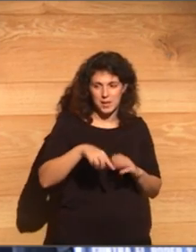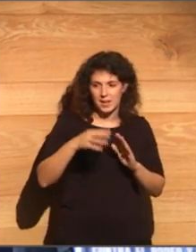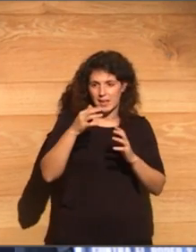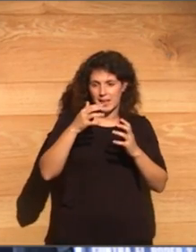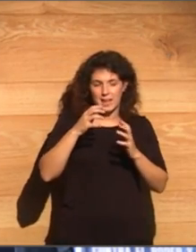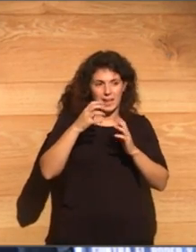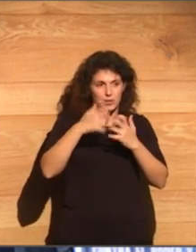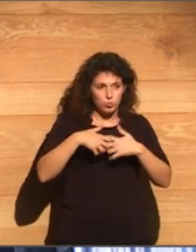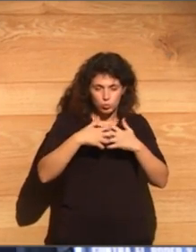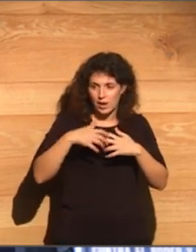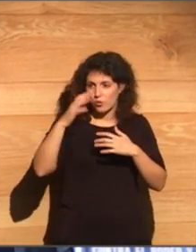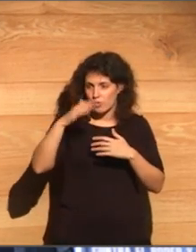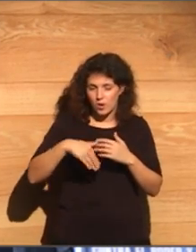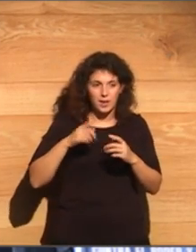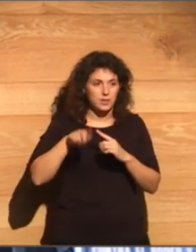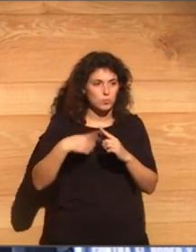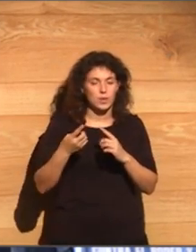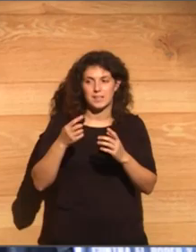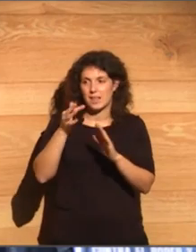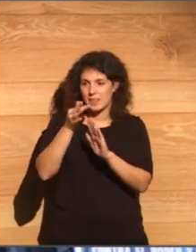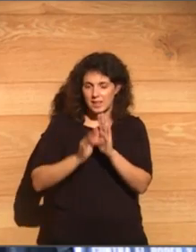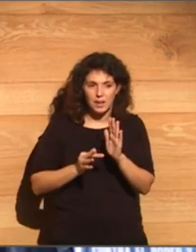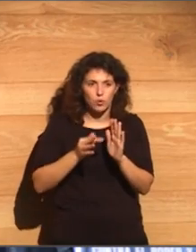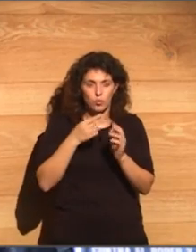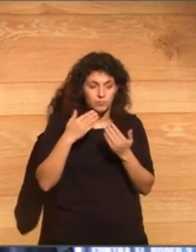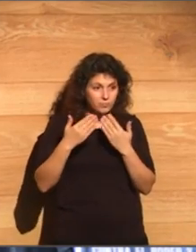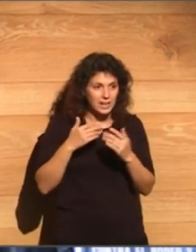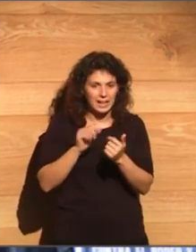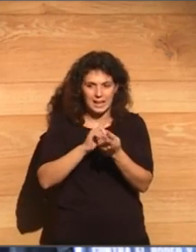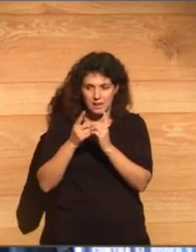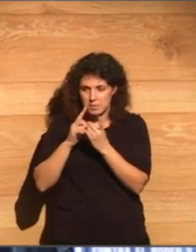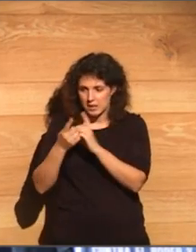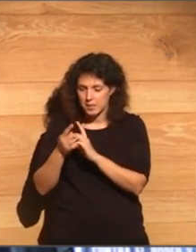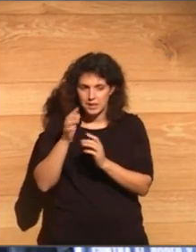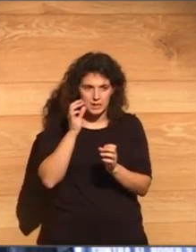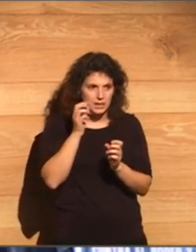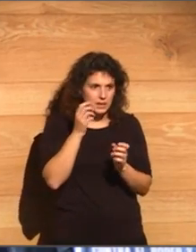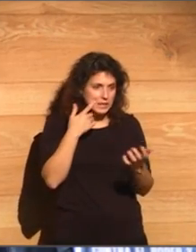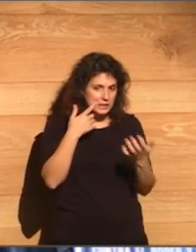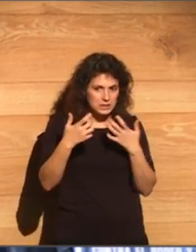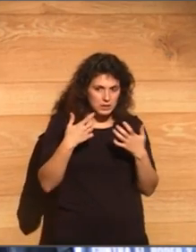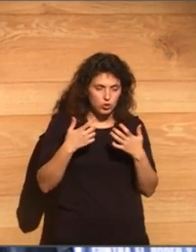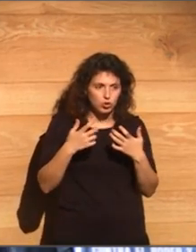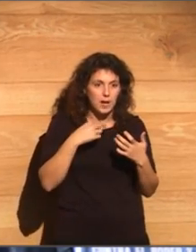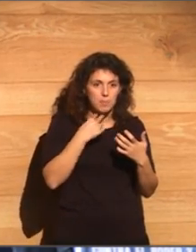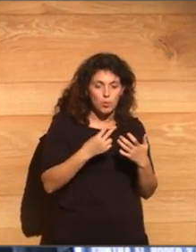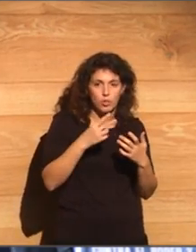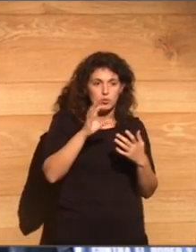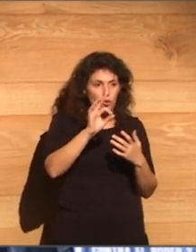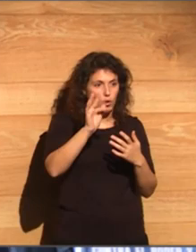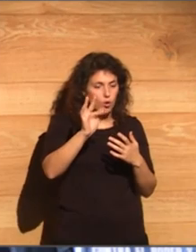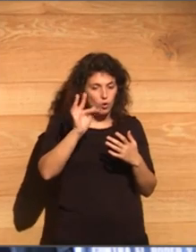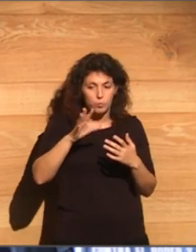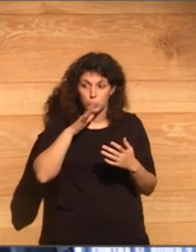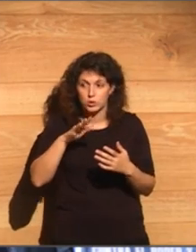diálogo, pero al doblar cambia el diálogo otra vez y decide que van a decir otra cosa, se nota mucho que van metiendo morcillas incluso en voces en off porque le hace gracia nada